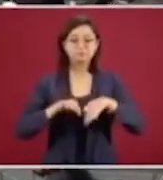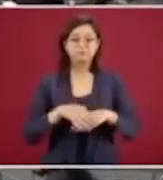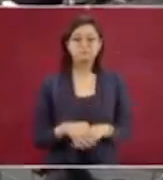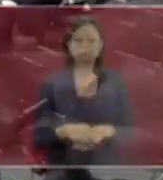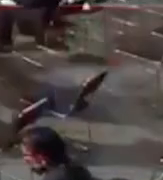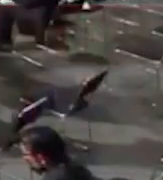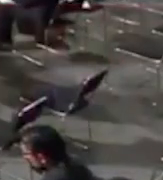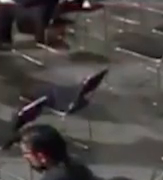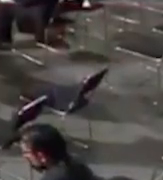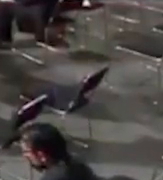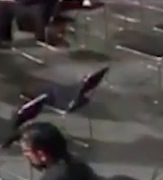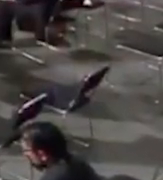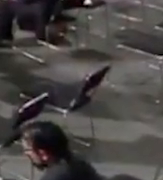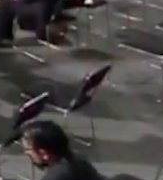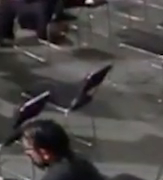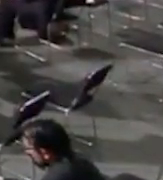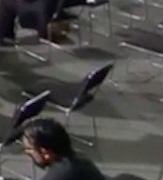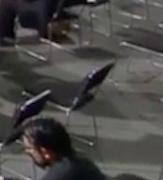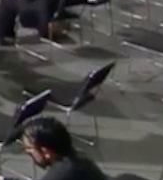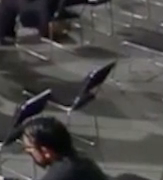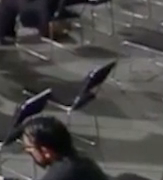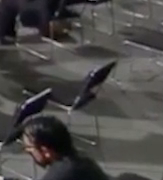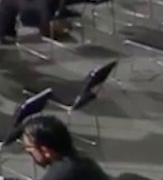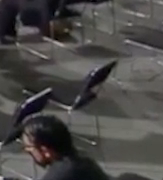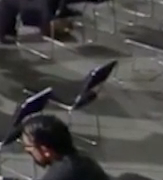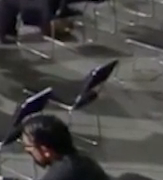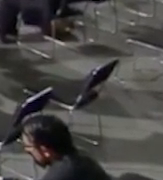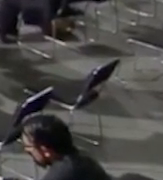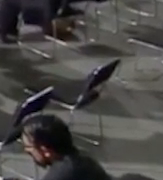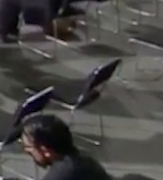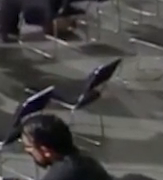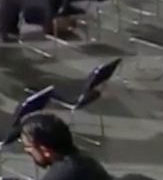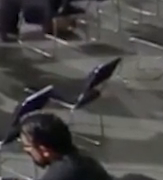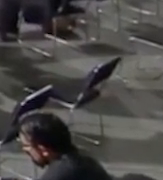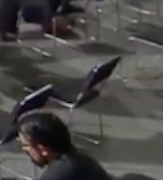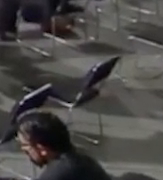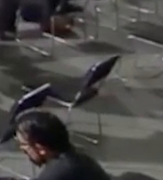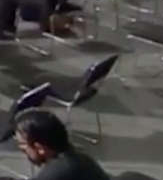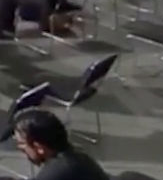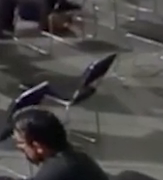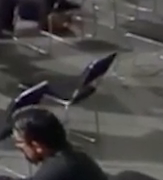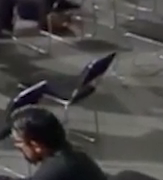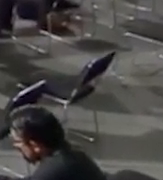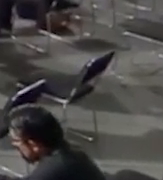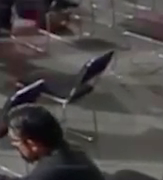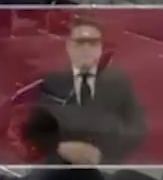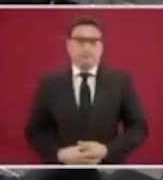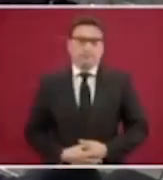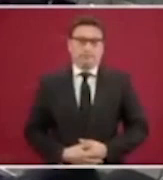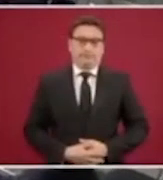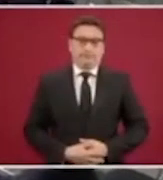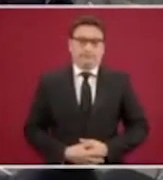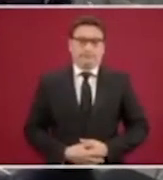Pero son los centros de investigación del CONACYT, son